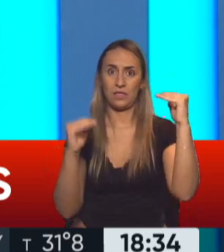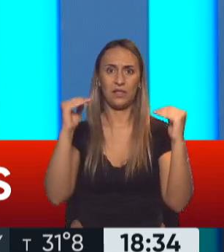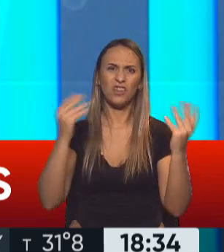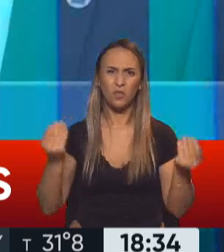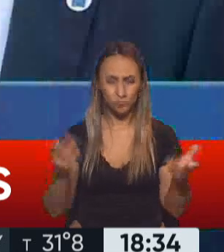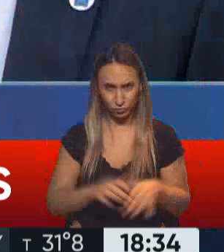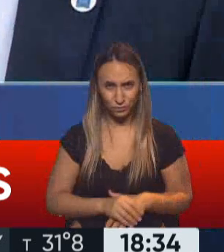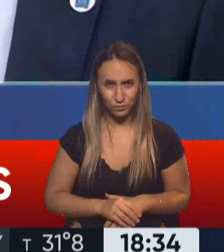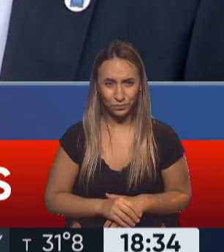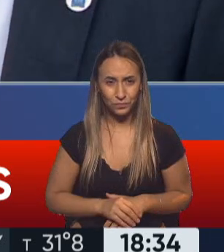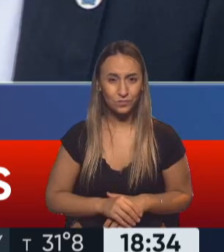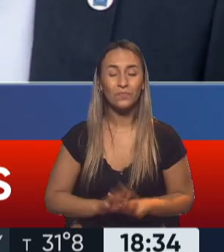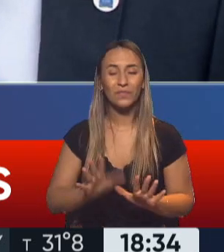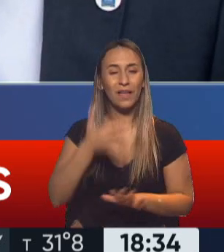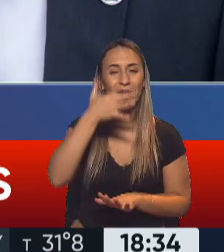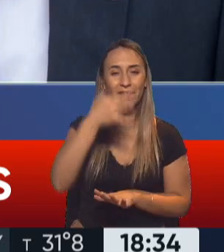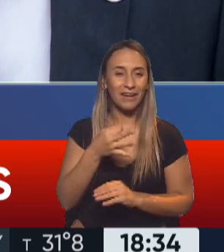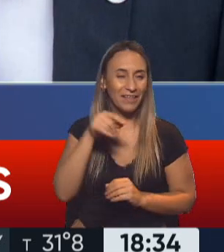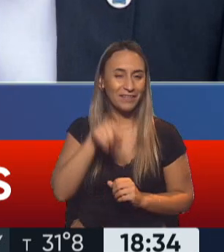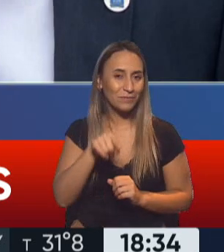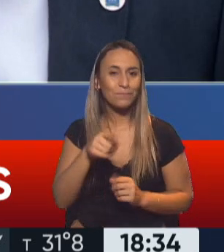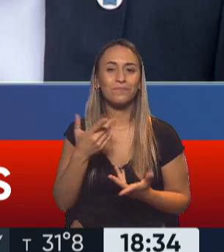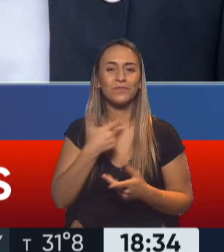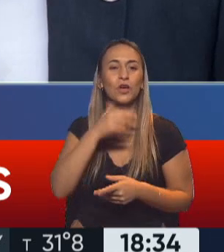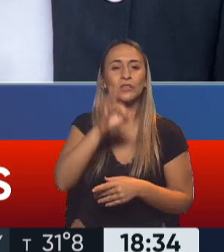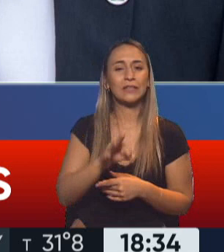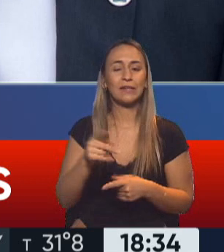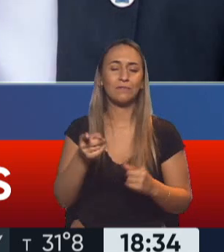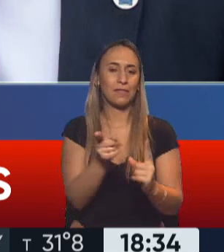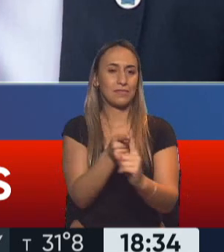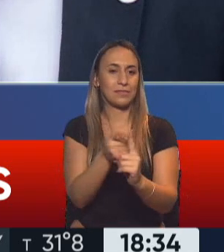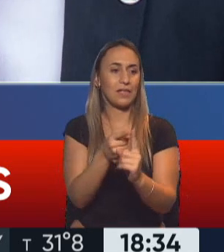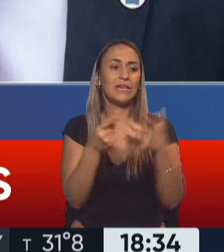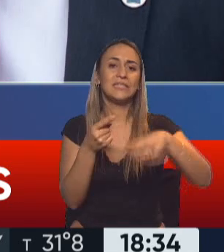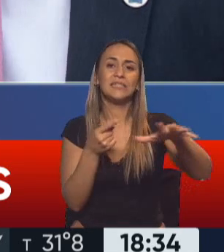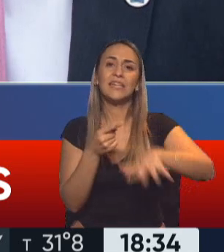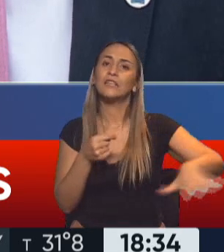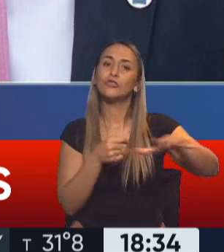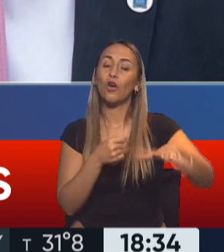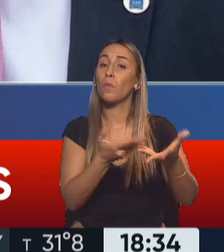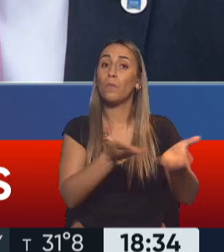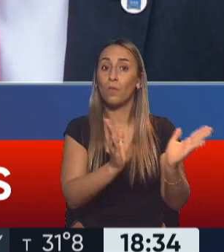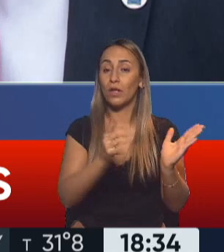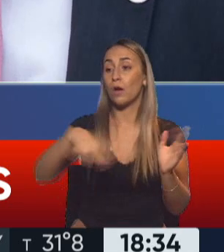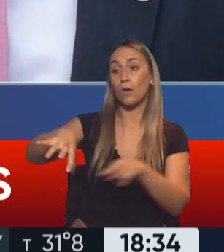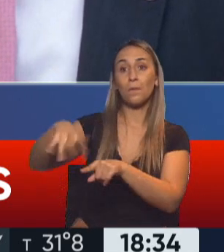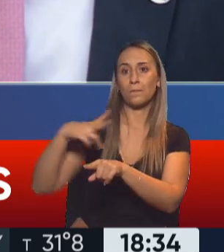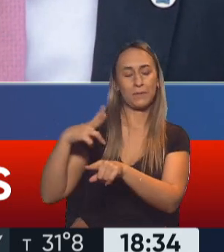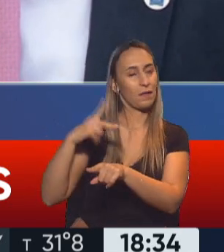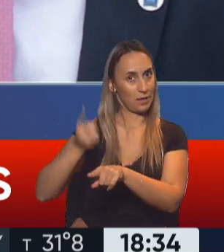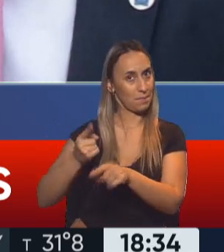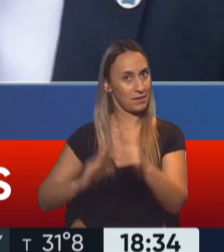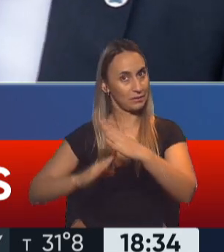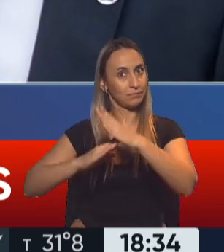empresarios desde ya que interactúan y articulan con el sector público. El sector privado es clave en la articulación para la